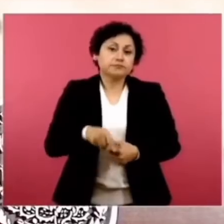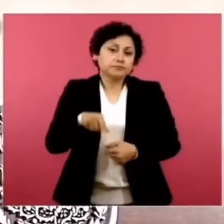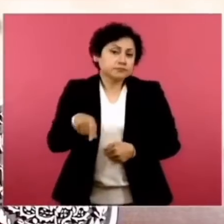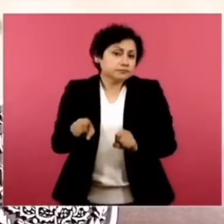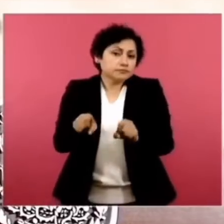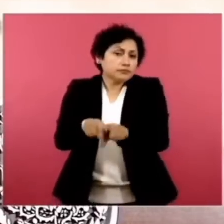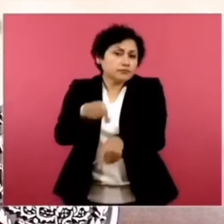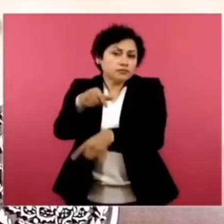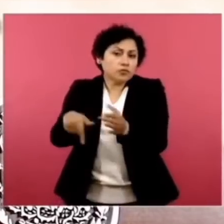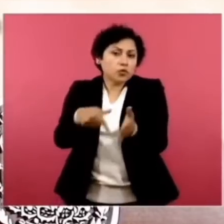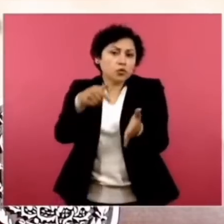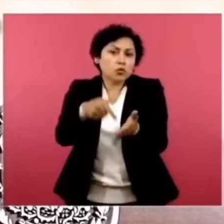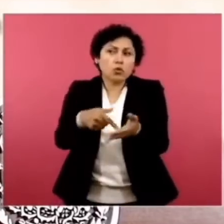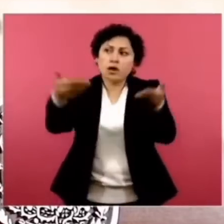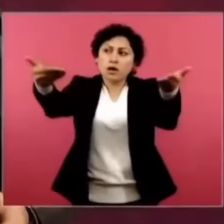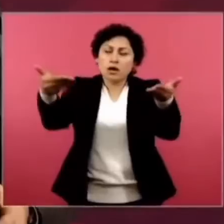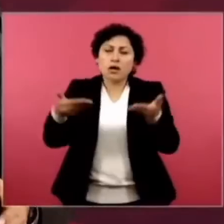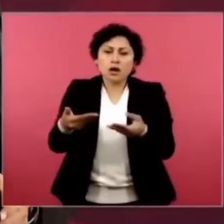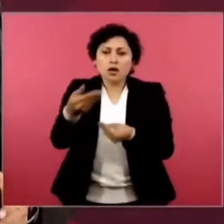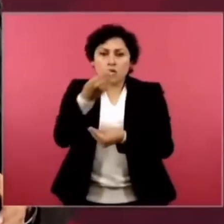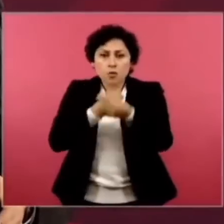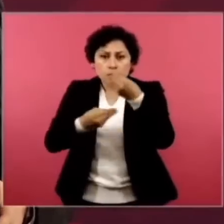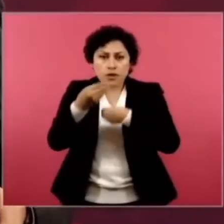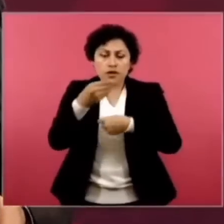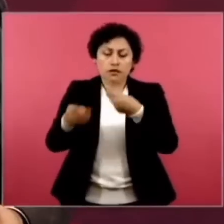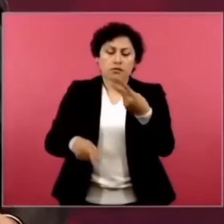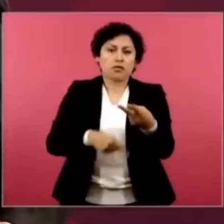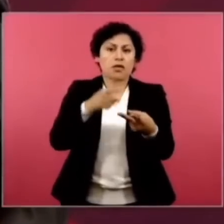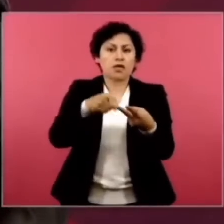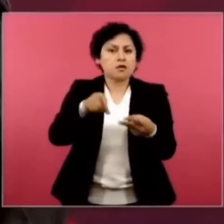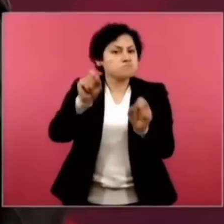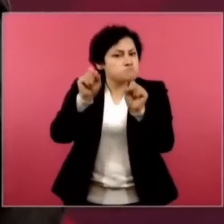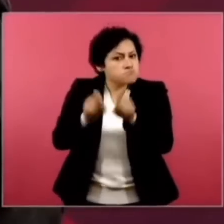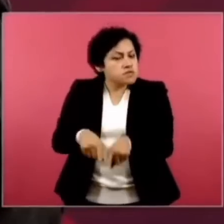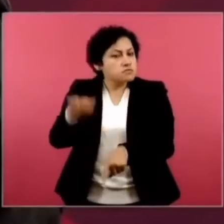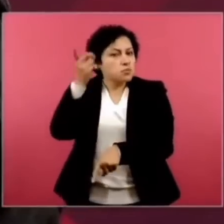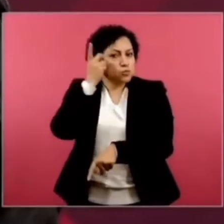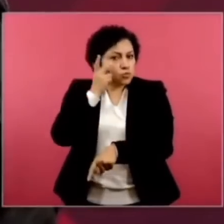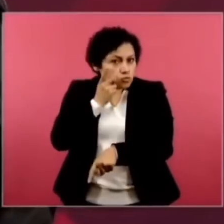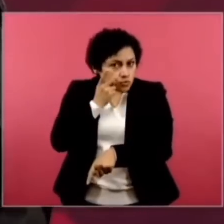comida y ahí dormíamos.